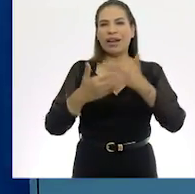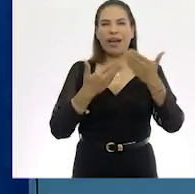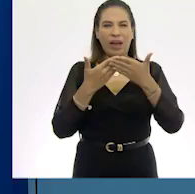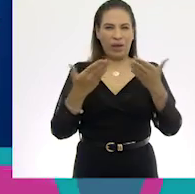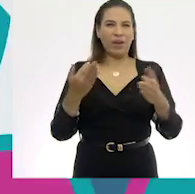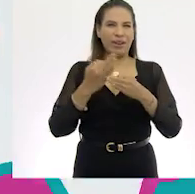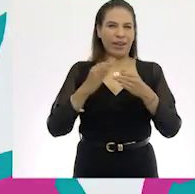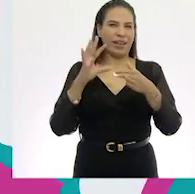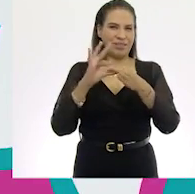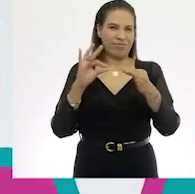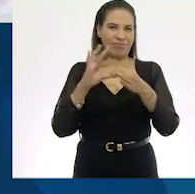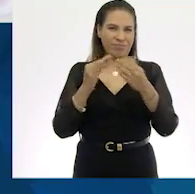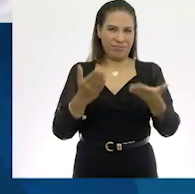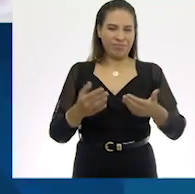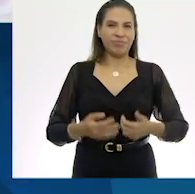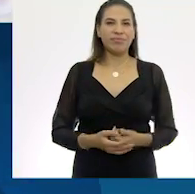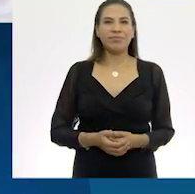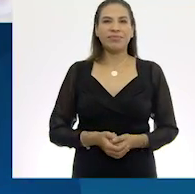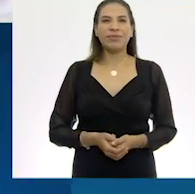hablar.